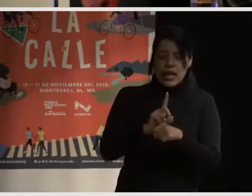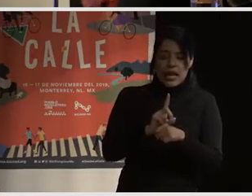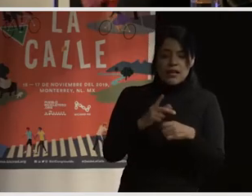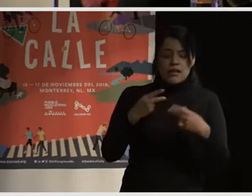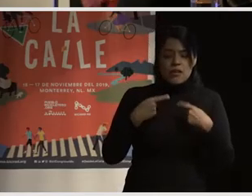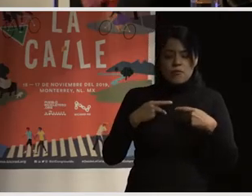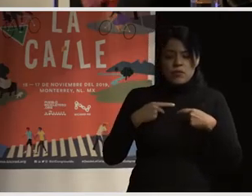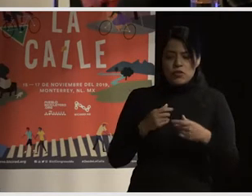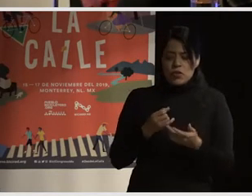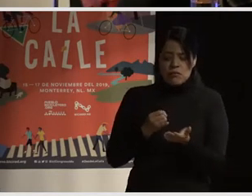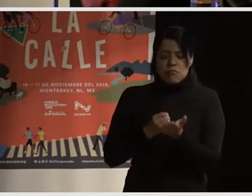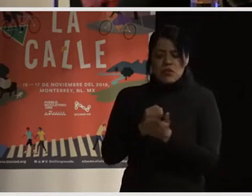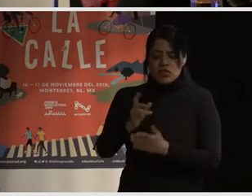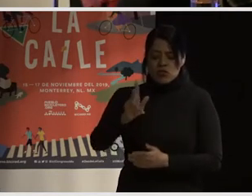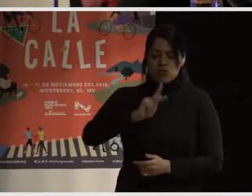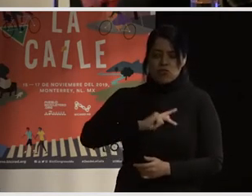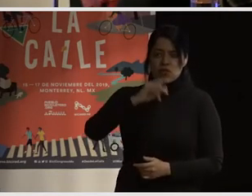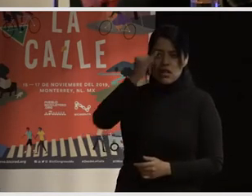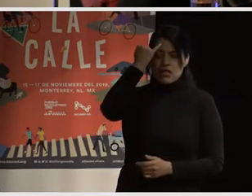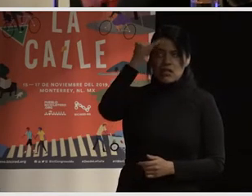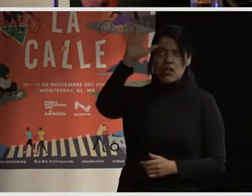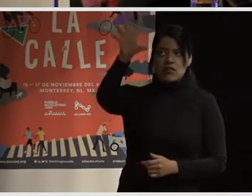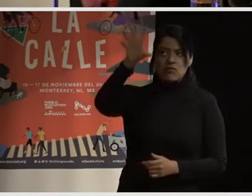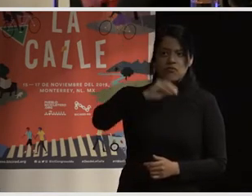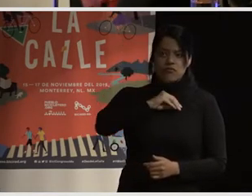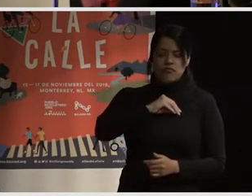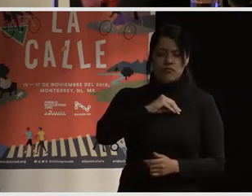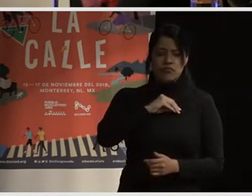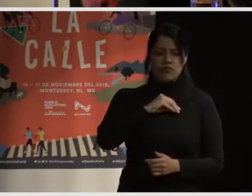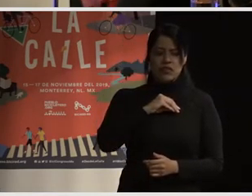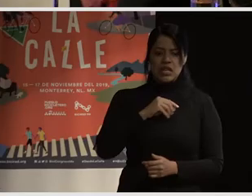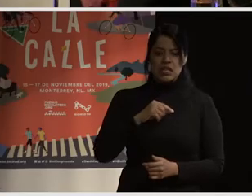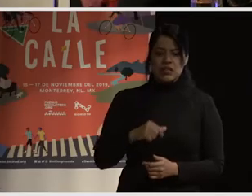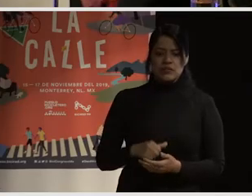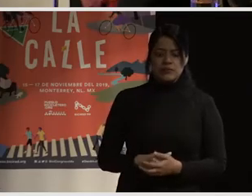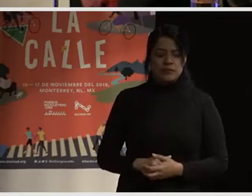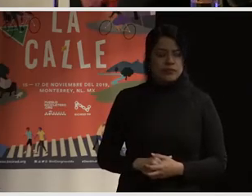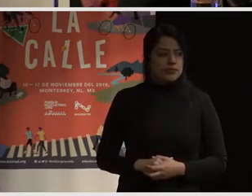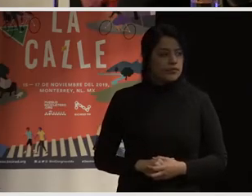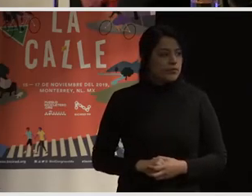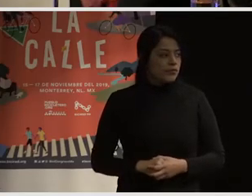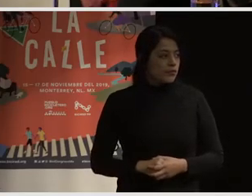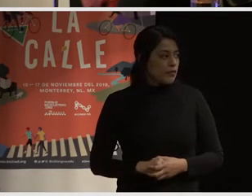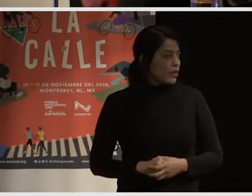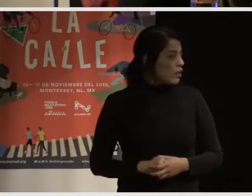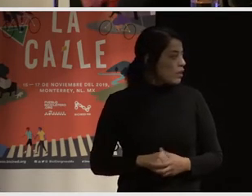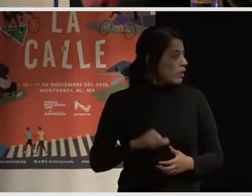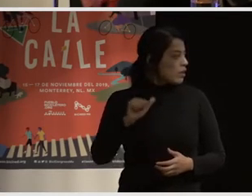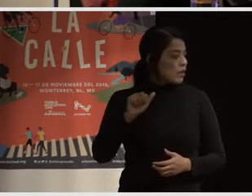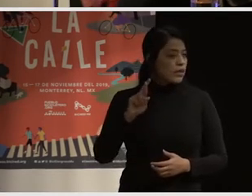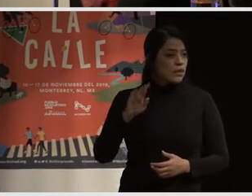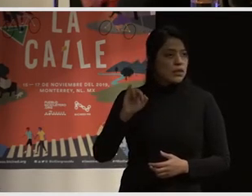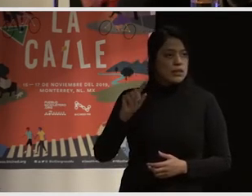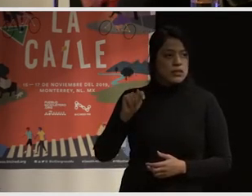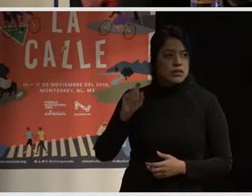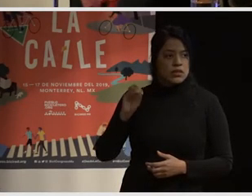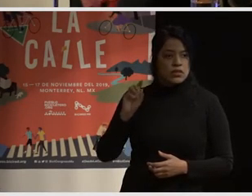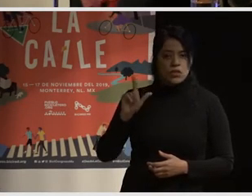las refleja en un plan estatal que fue el primero fue ahí está una fallera el aris ya lo vi fue aristóteles con